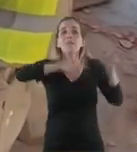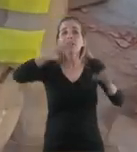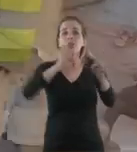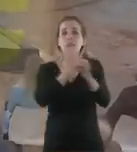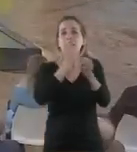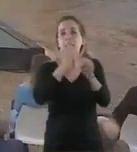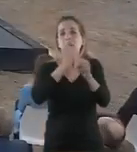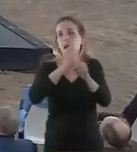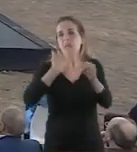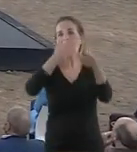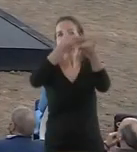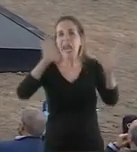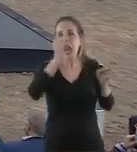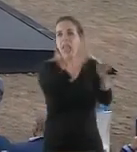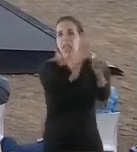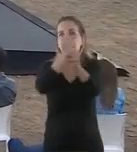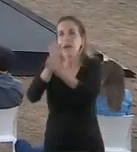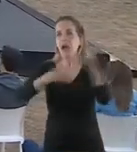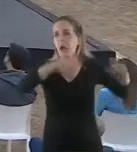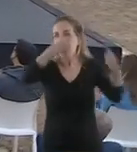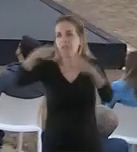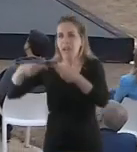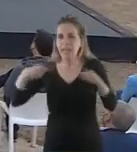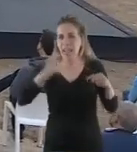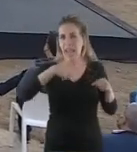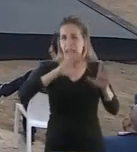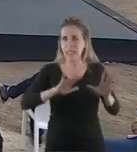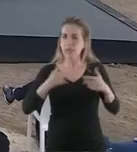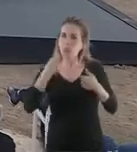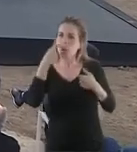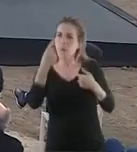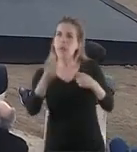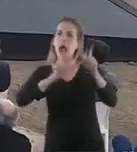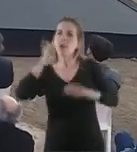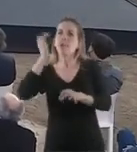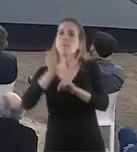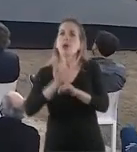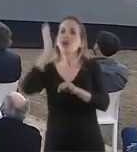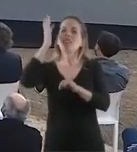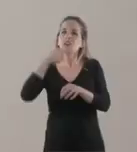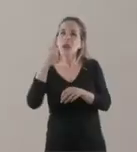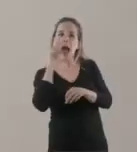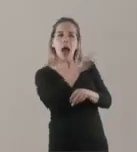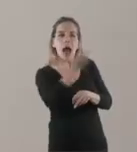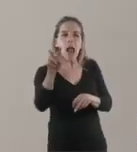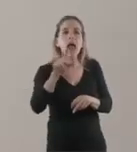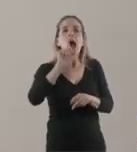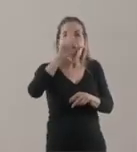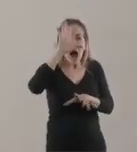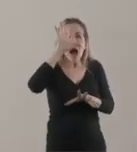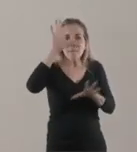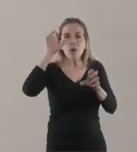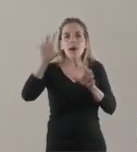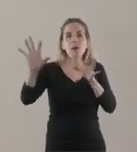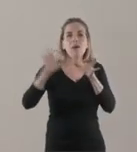en la argentina y veía algunos profesionales y ver me viene a la cabeza la ley de monotributo